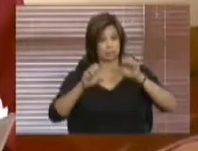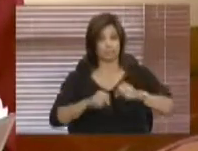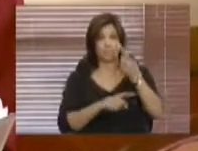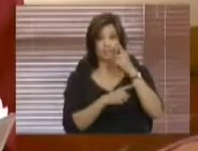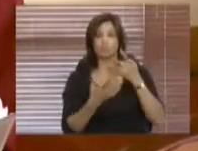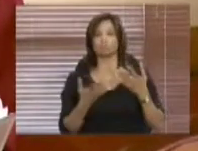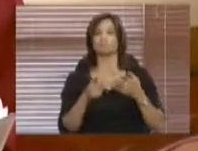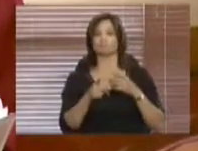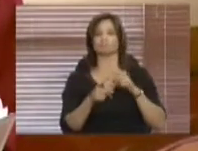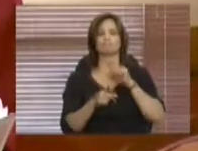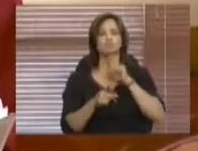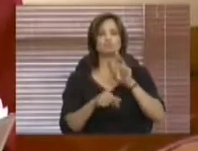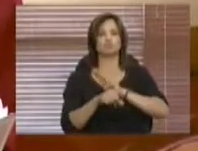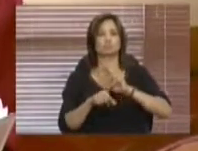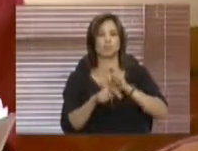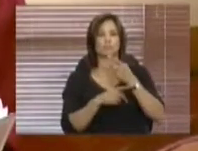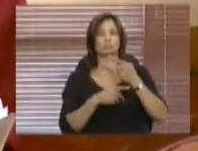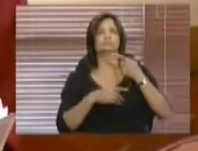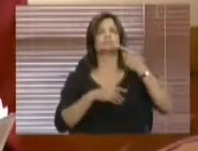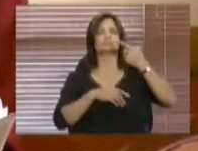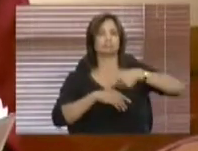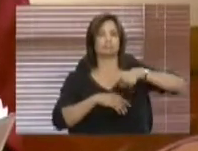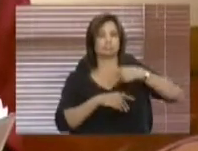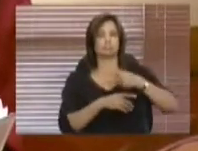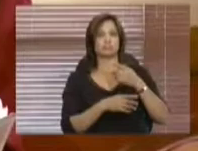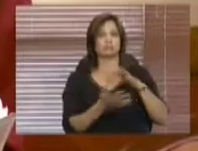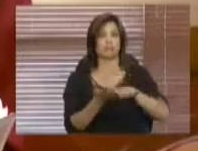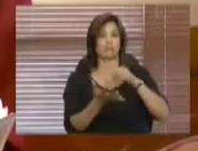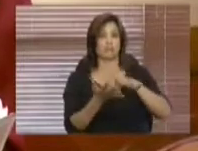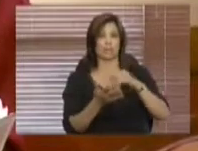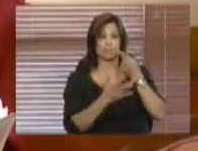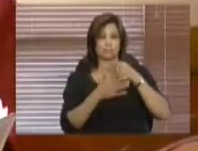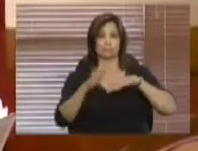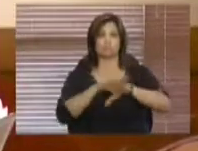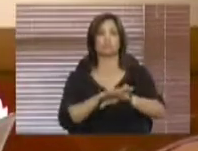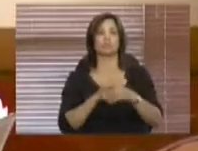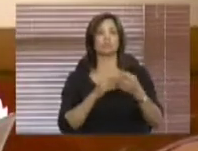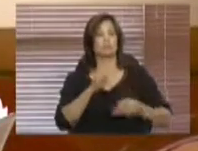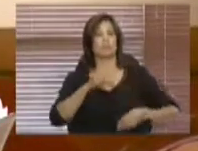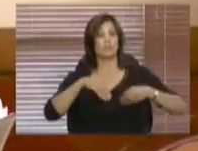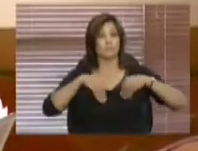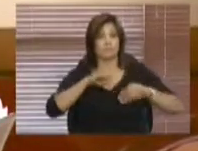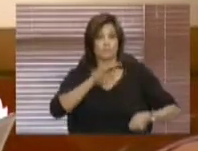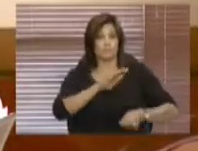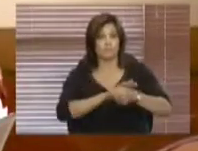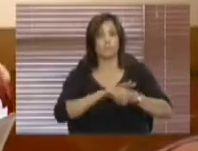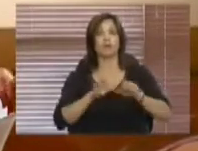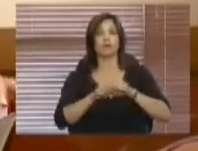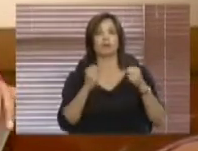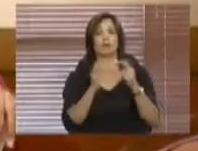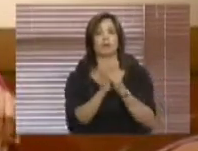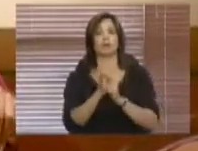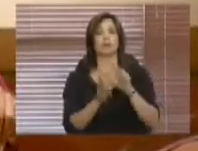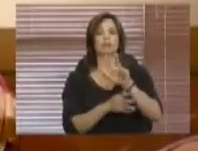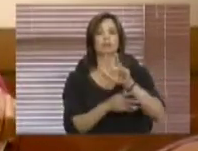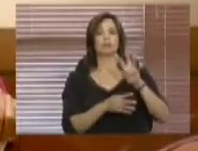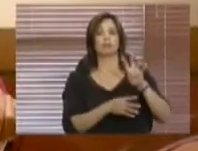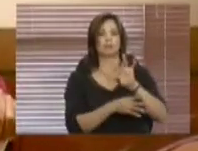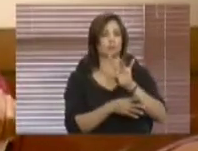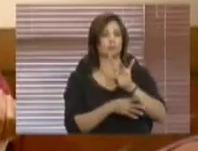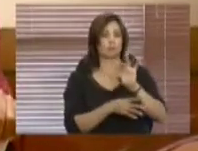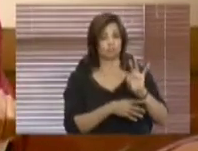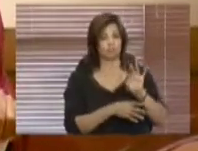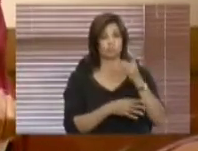sido supuestamente utilizado en el transporte de arroz introducido de contrabando en violación a la ley